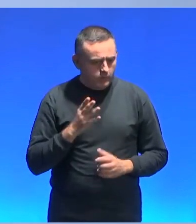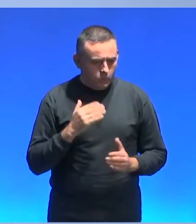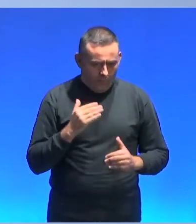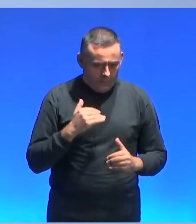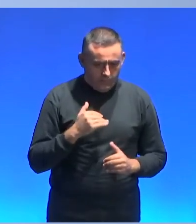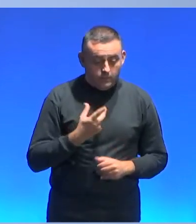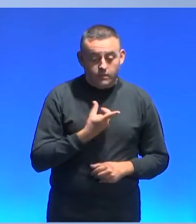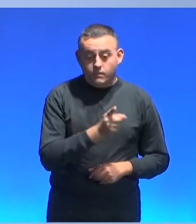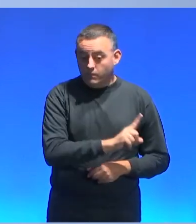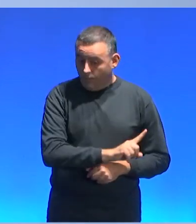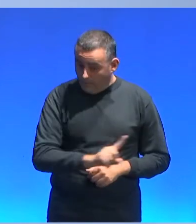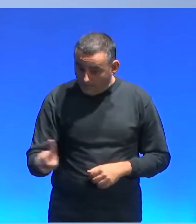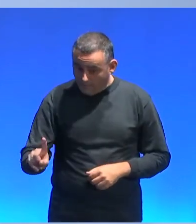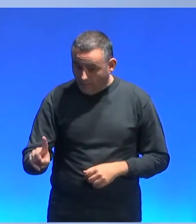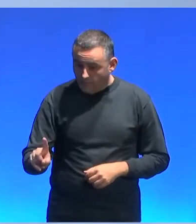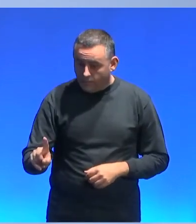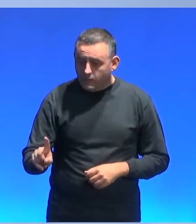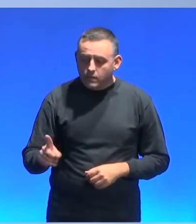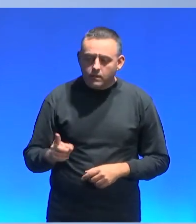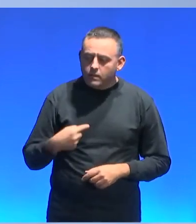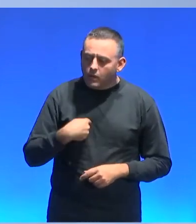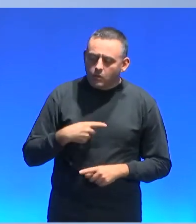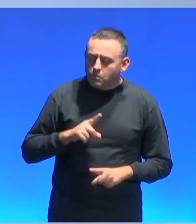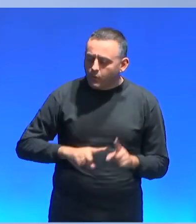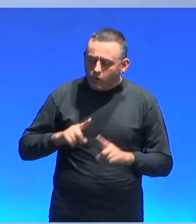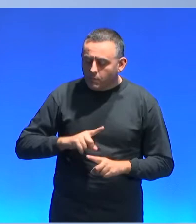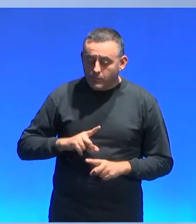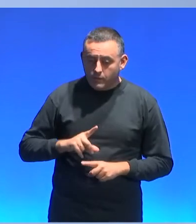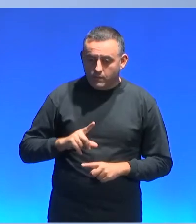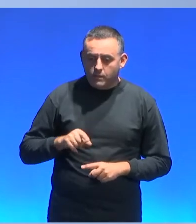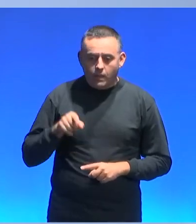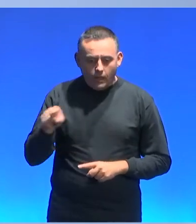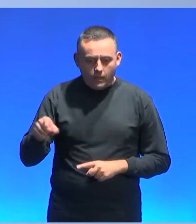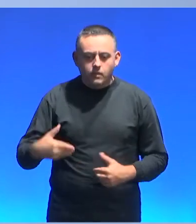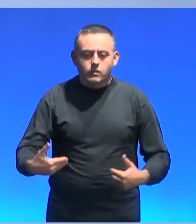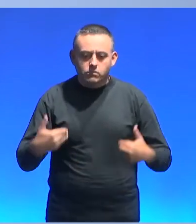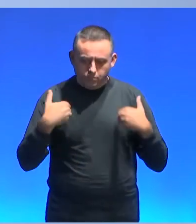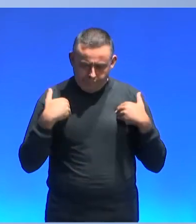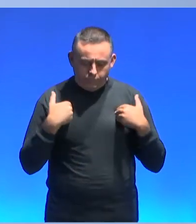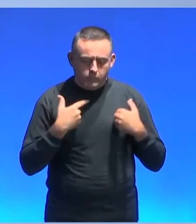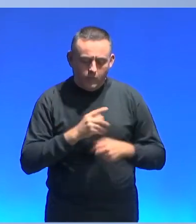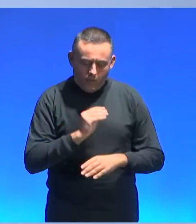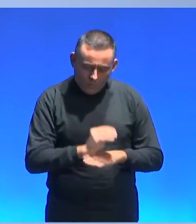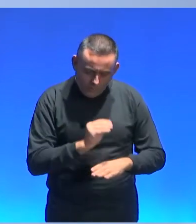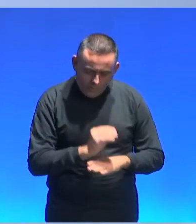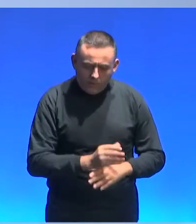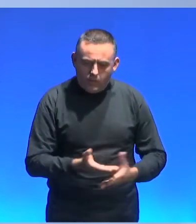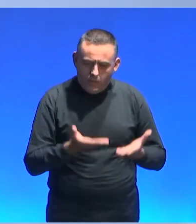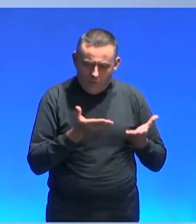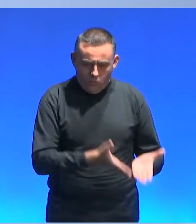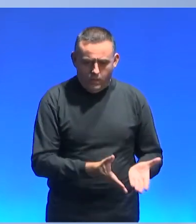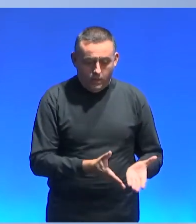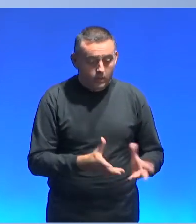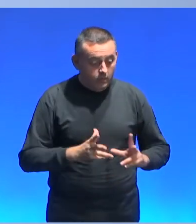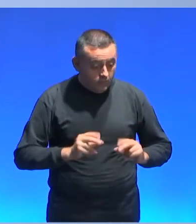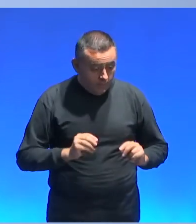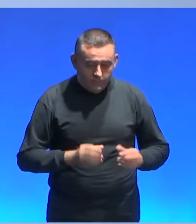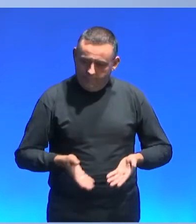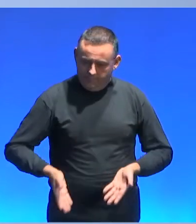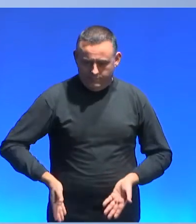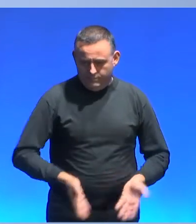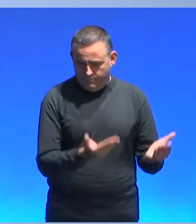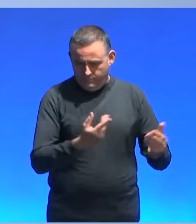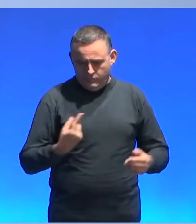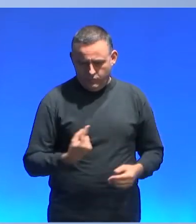la tienda si no habían resuelto su problema. Esto a mí me parece muy interesante porque